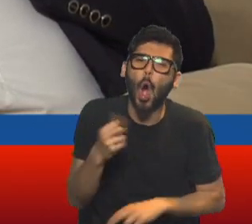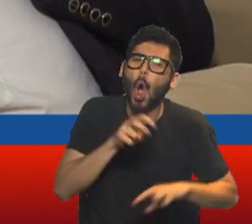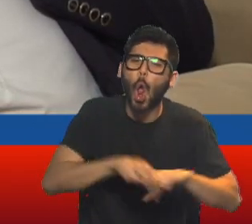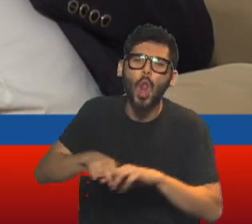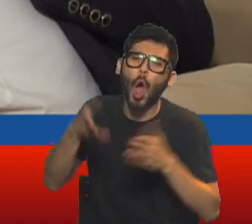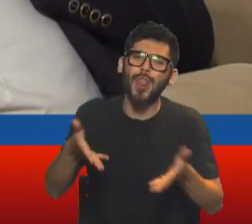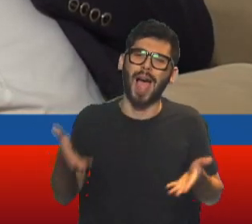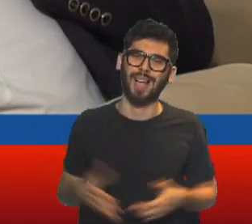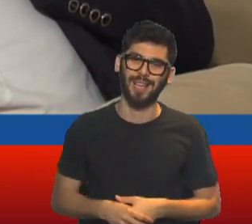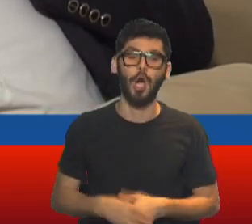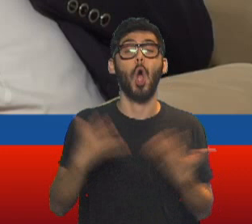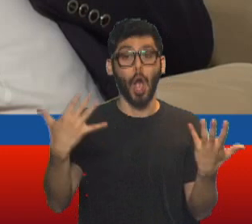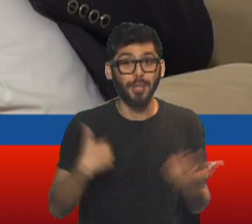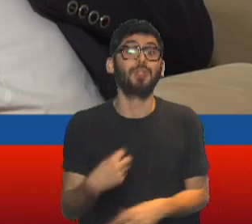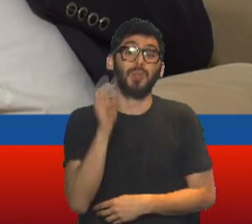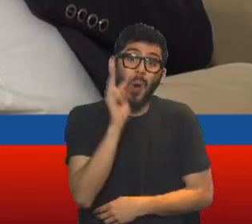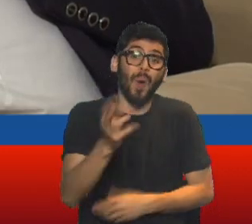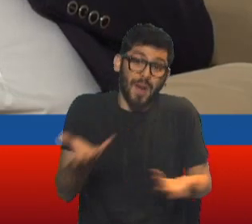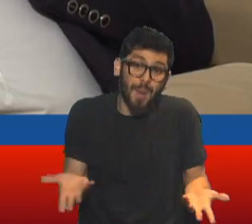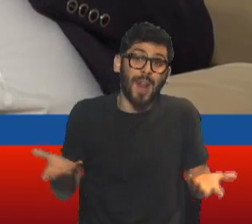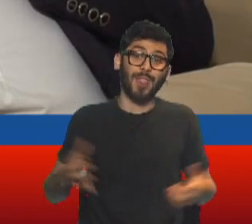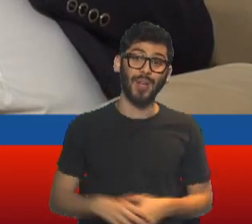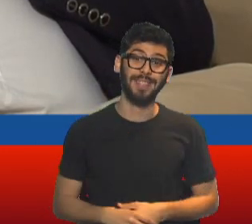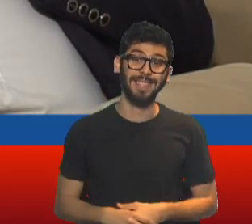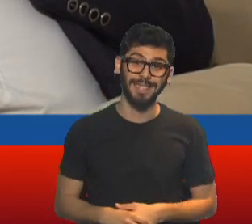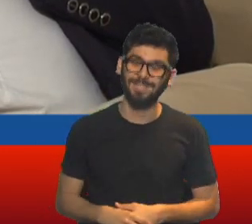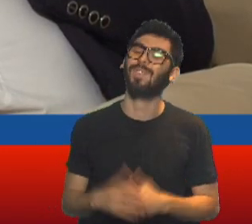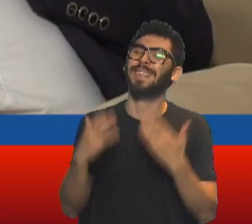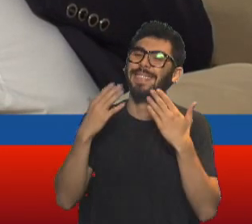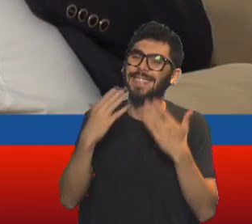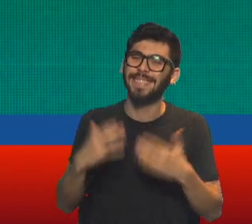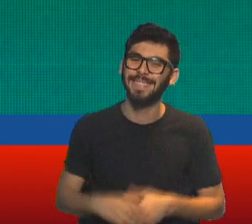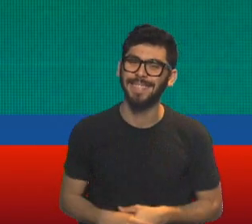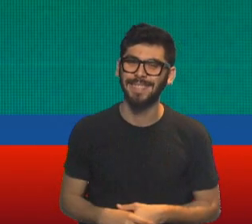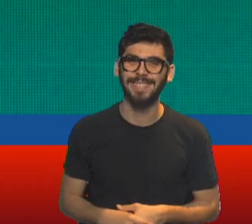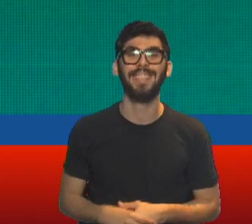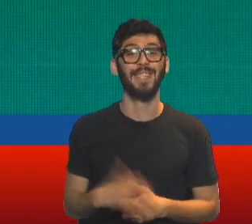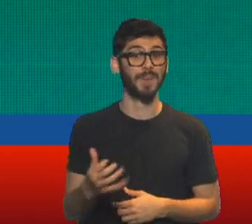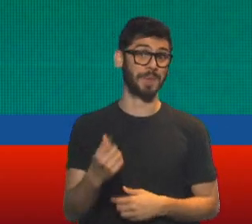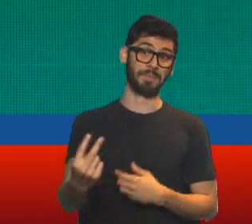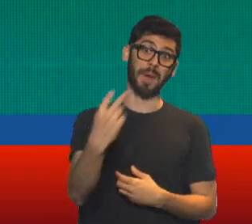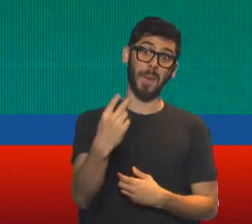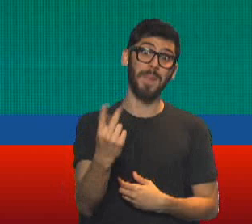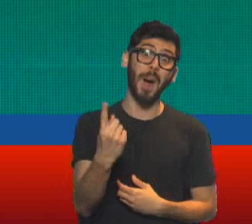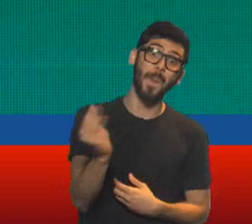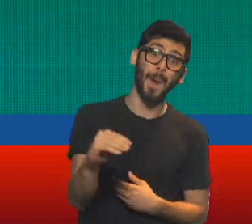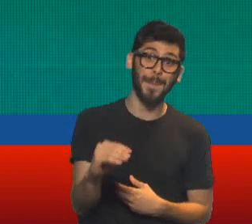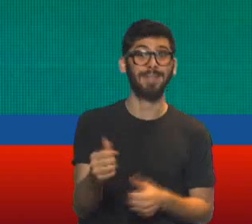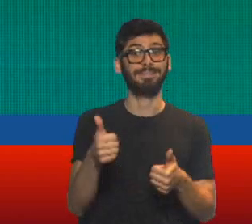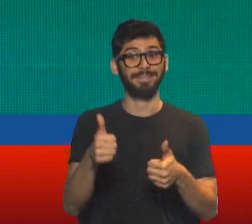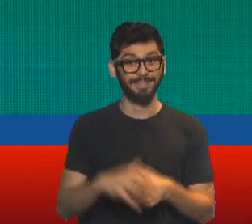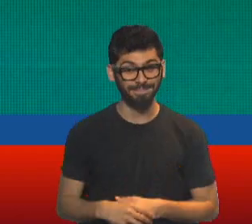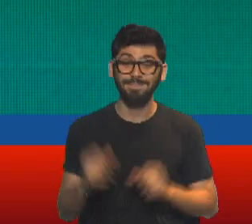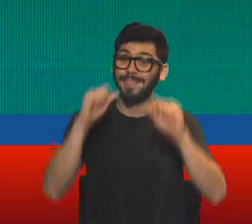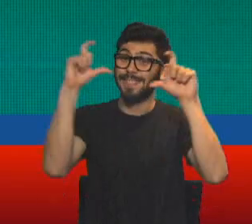a poder ver acá a las 20:30. Voy a ver este programa entonces. Muy bien, gracias. Adiós. Bueno, sumamos un televidente de paso. Muy bien. Me sorprendió Bueno,